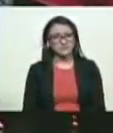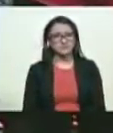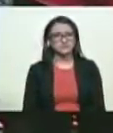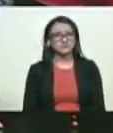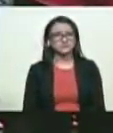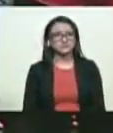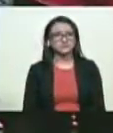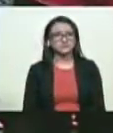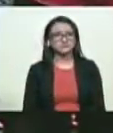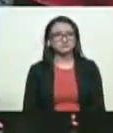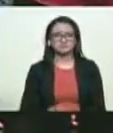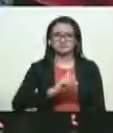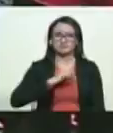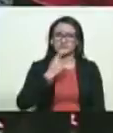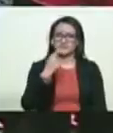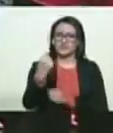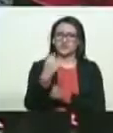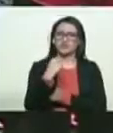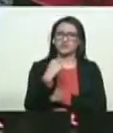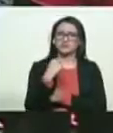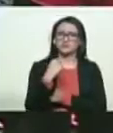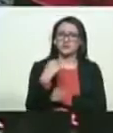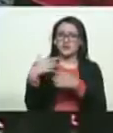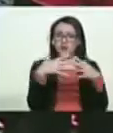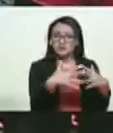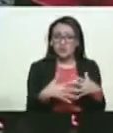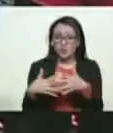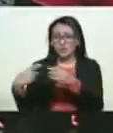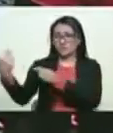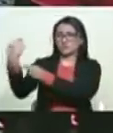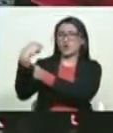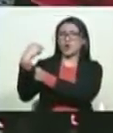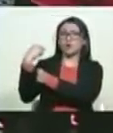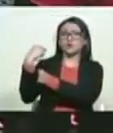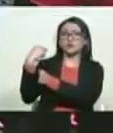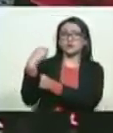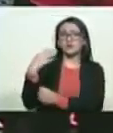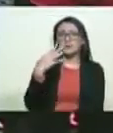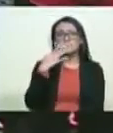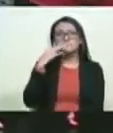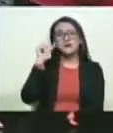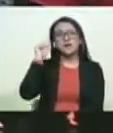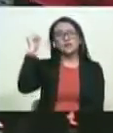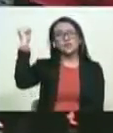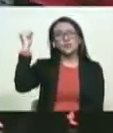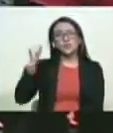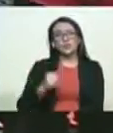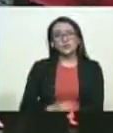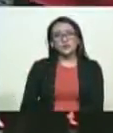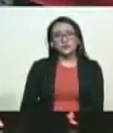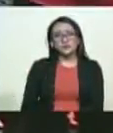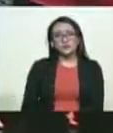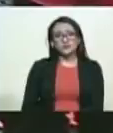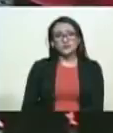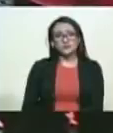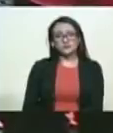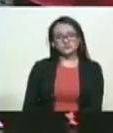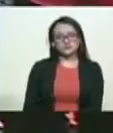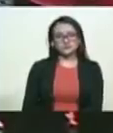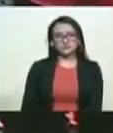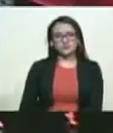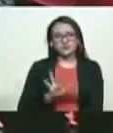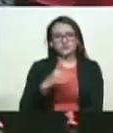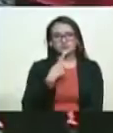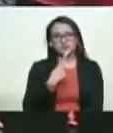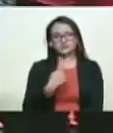y me dicen desde el imperio más duro así me dicen ellos así se